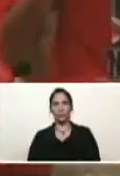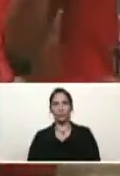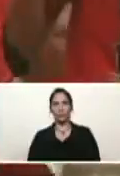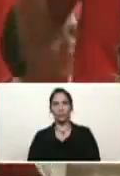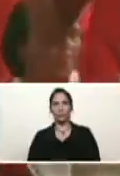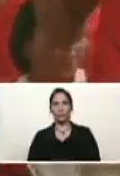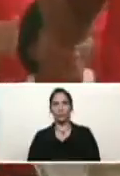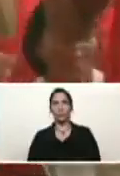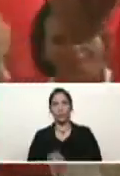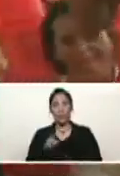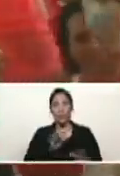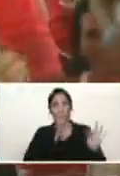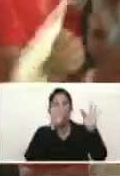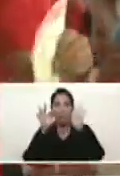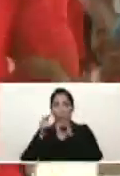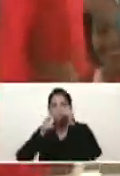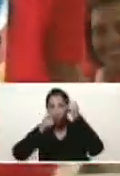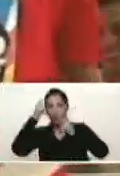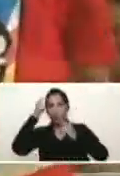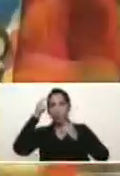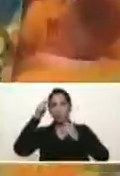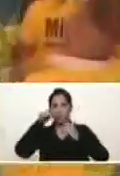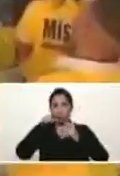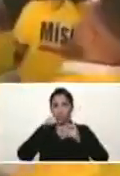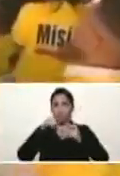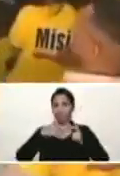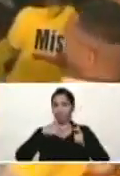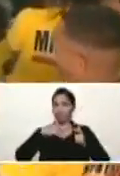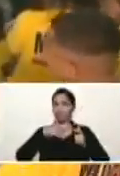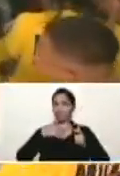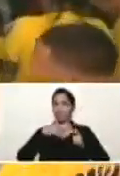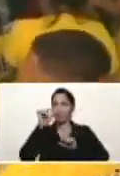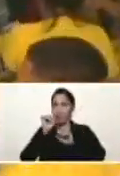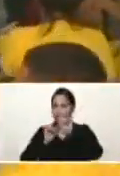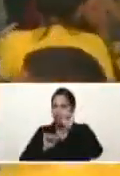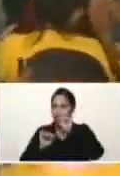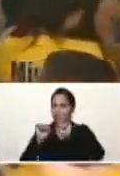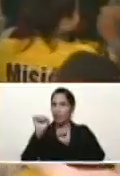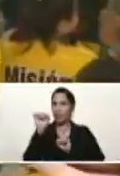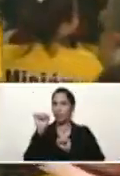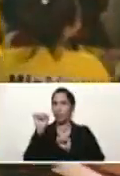Este es el legado de Chávez que defendemos,